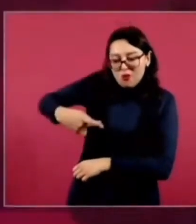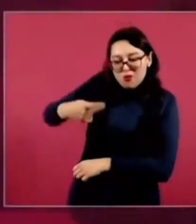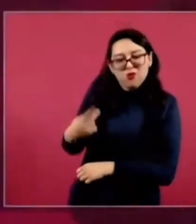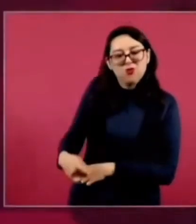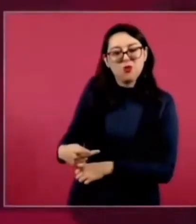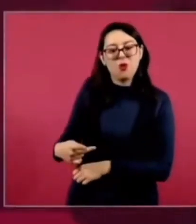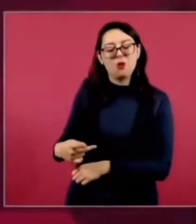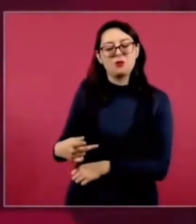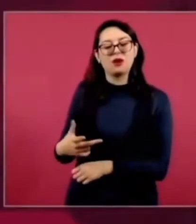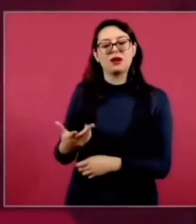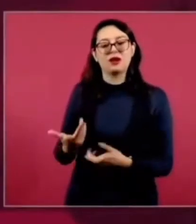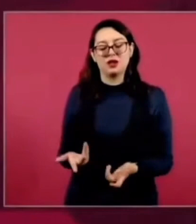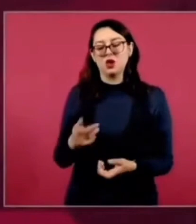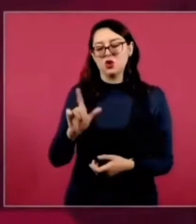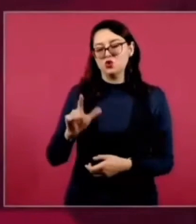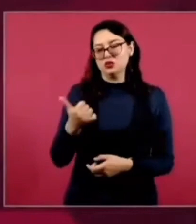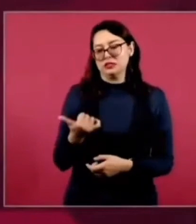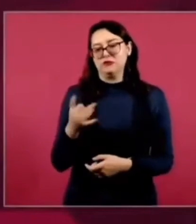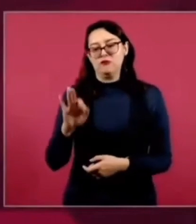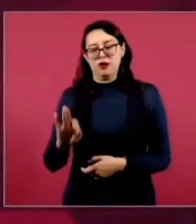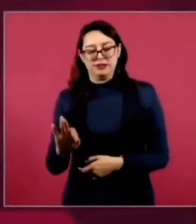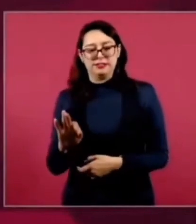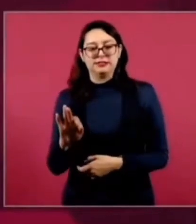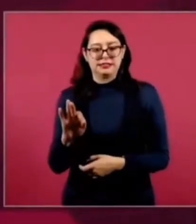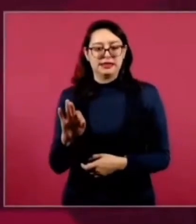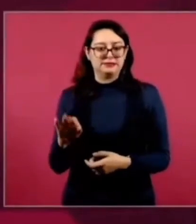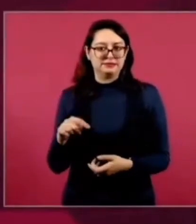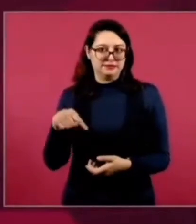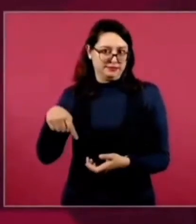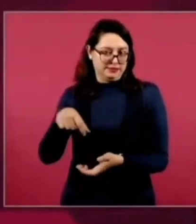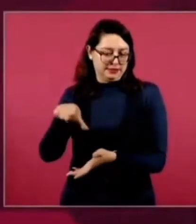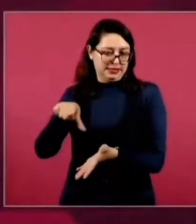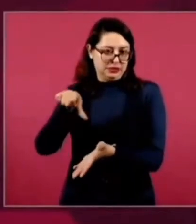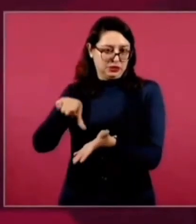como la Compañía de Luz y Fuerza del centro.